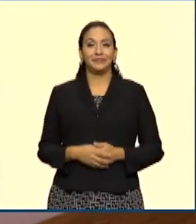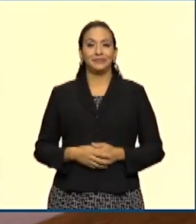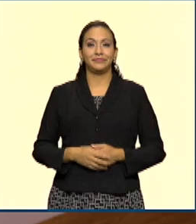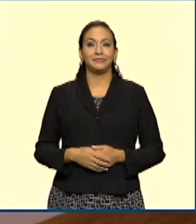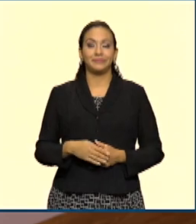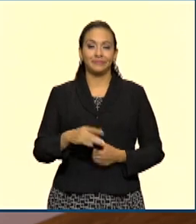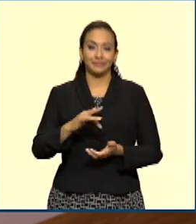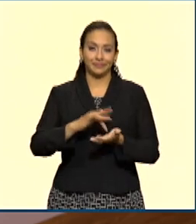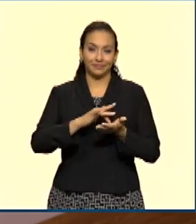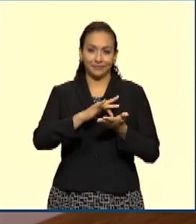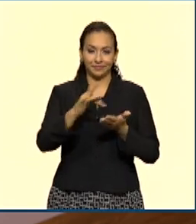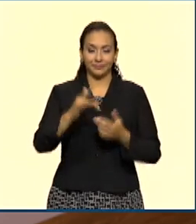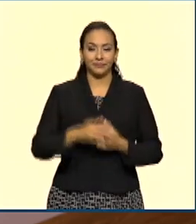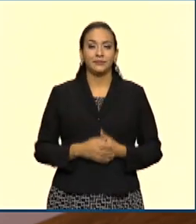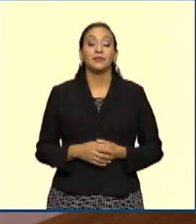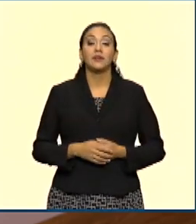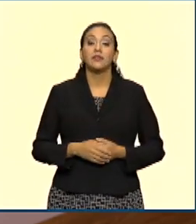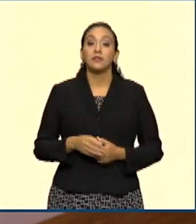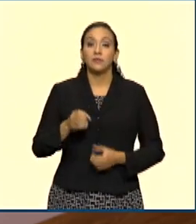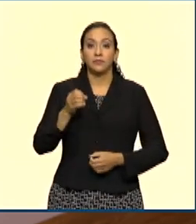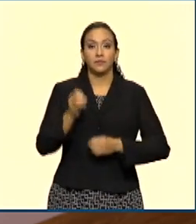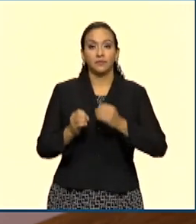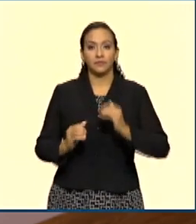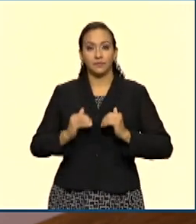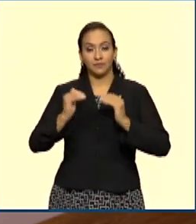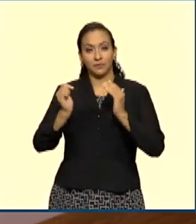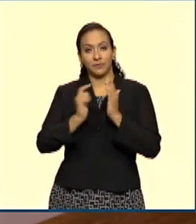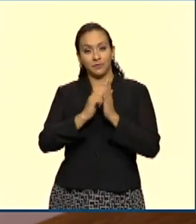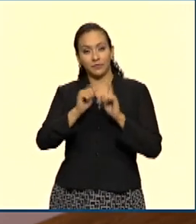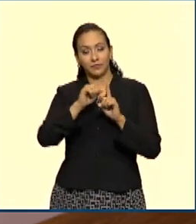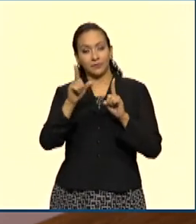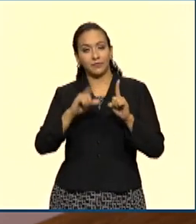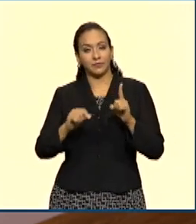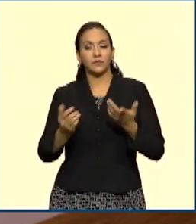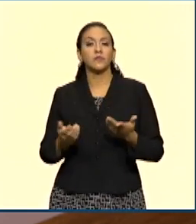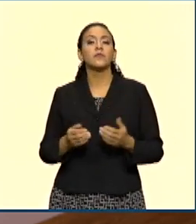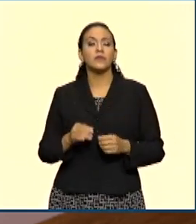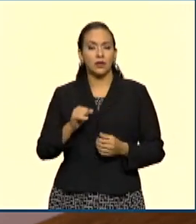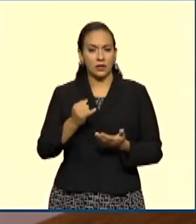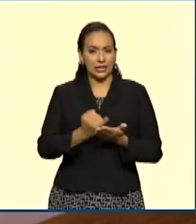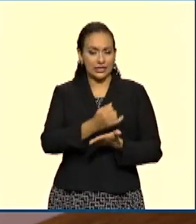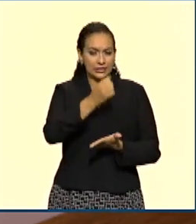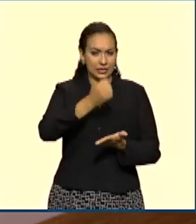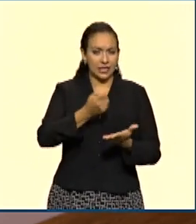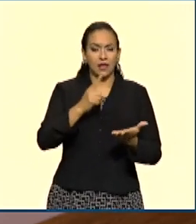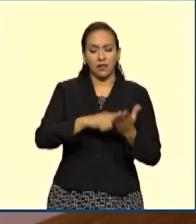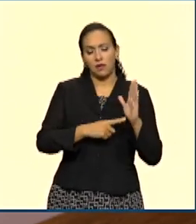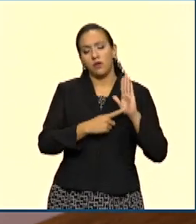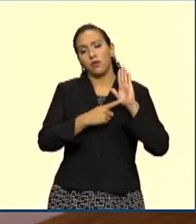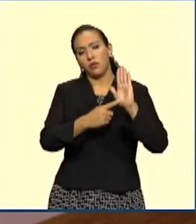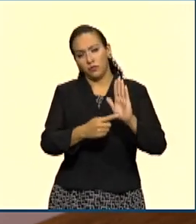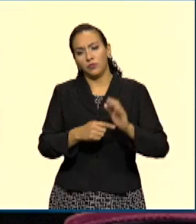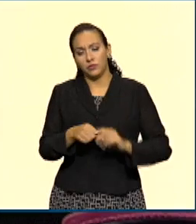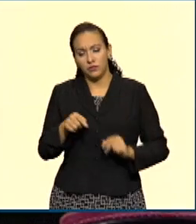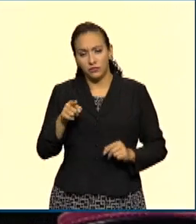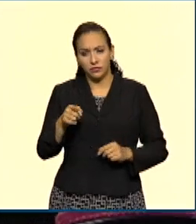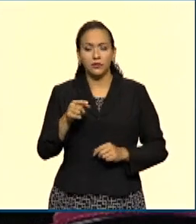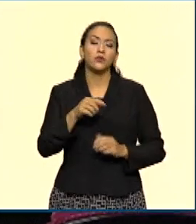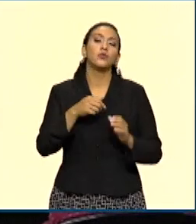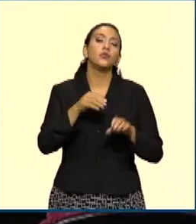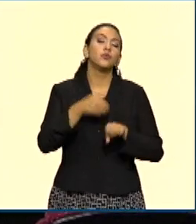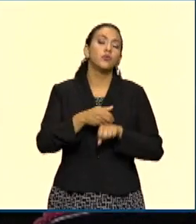Muy buenas tardes. La Suprema Corte dio, en tanto, a conocer la sentencia del Pleno en la acción de inconstitucionalidad